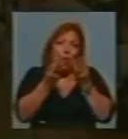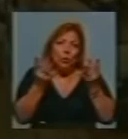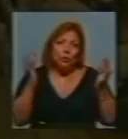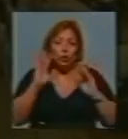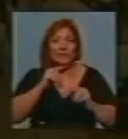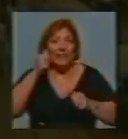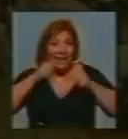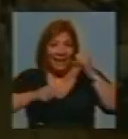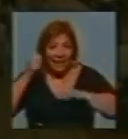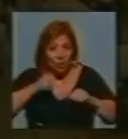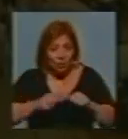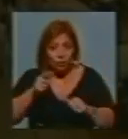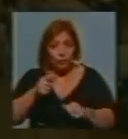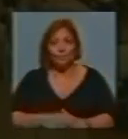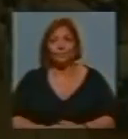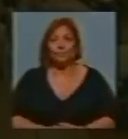las autoridades de ambos países.